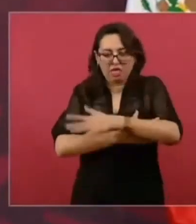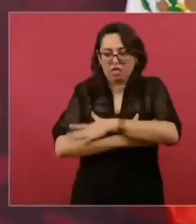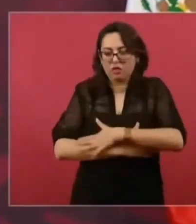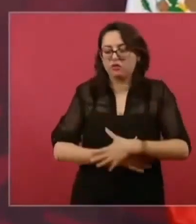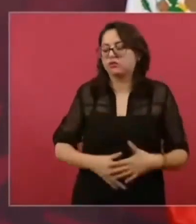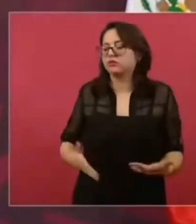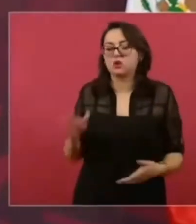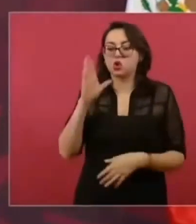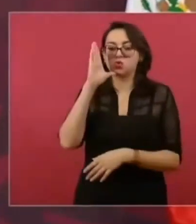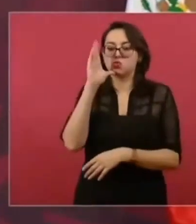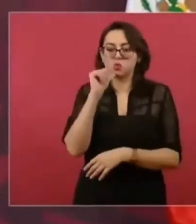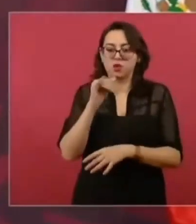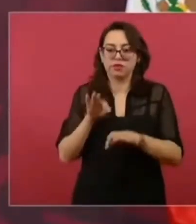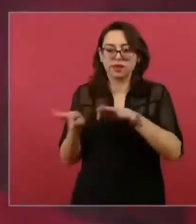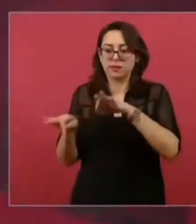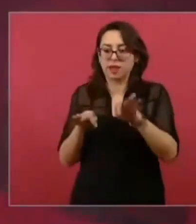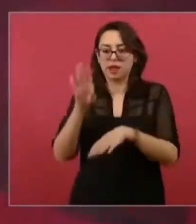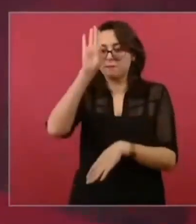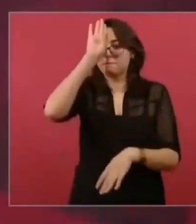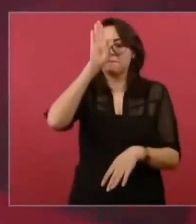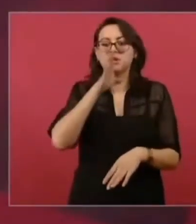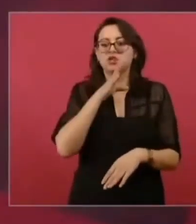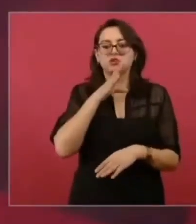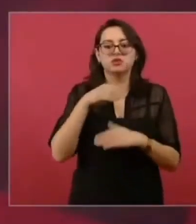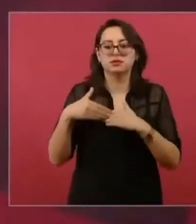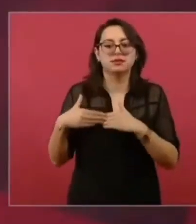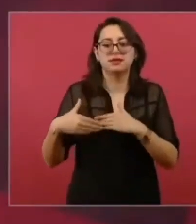Pero esa es la historia